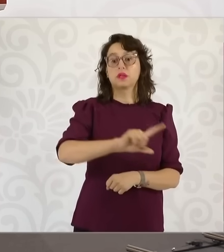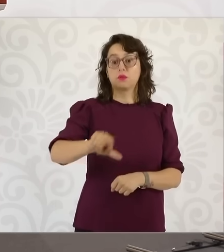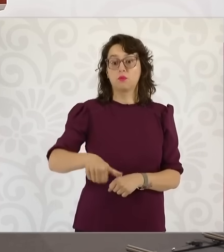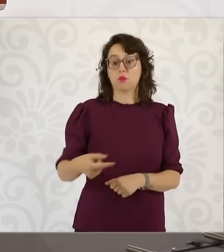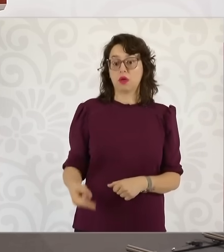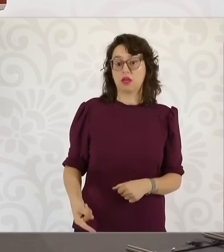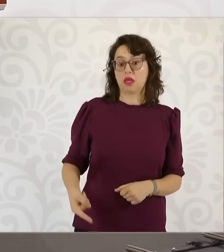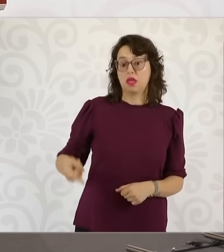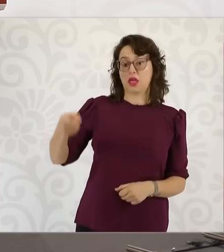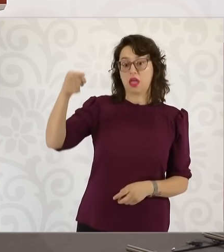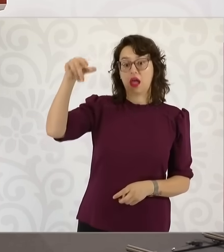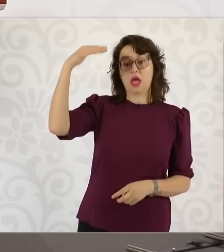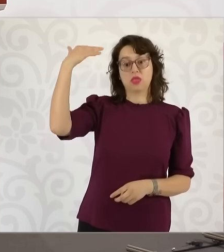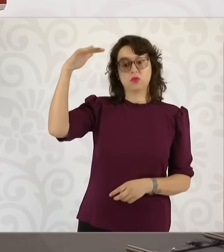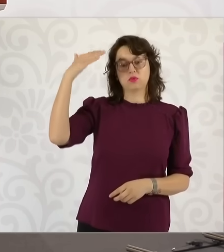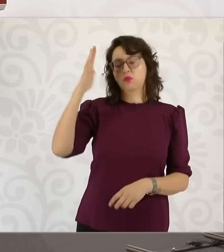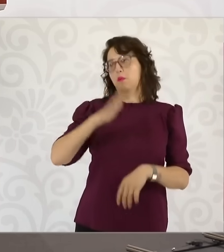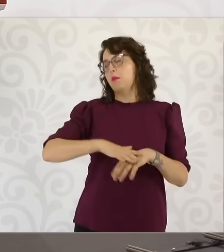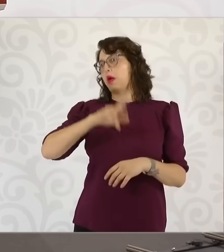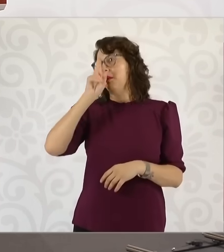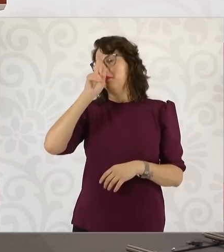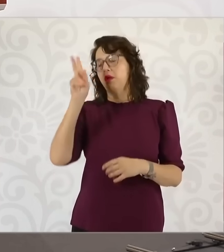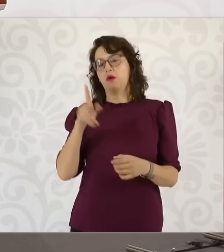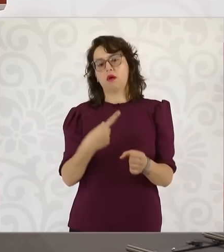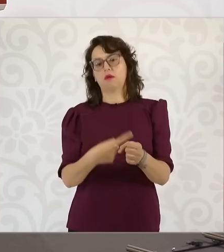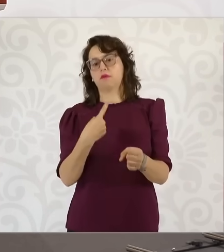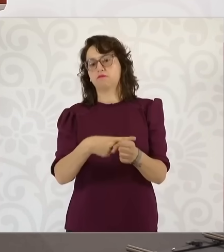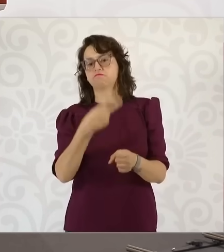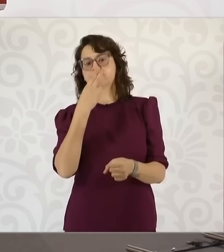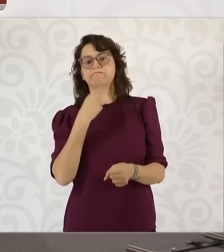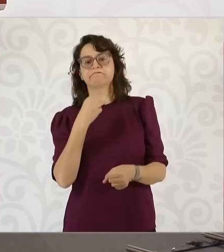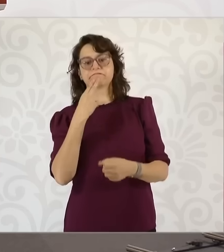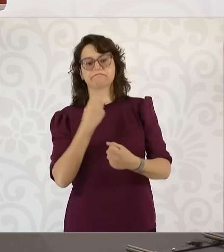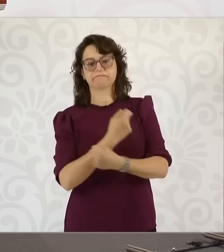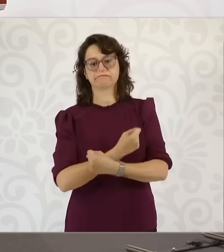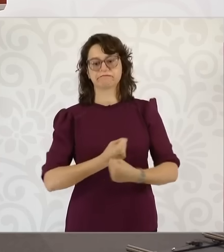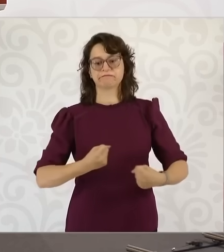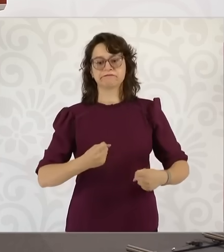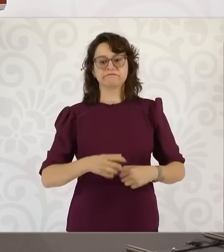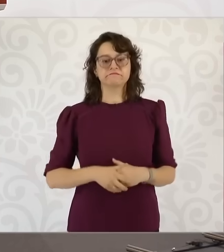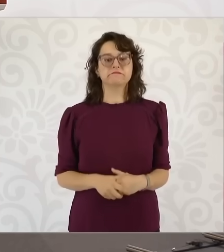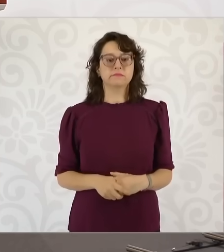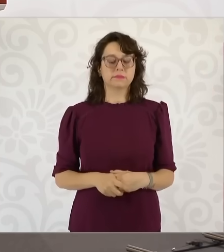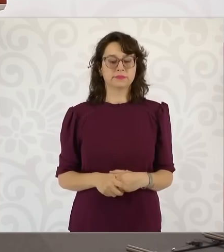mucho mayor frecuencia de obesidad y de diabetes. La siguiente, por favor.